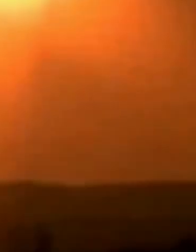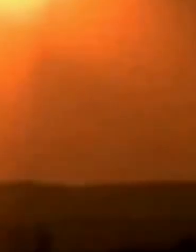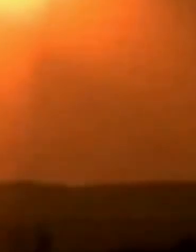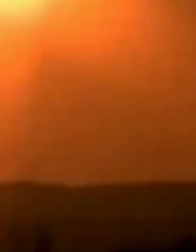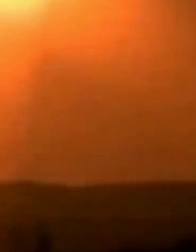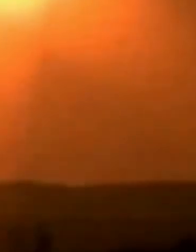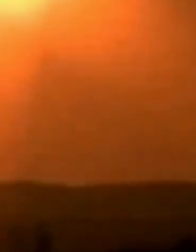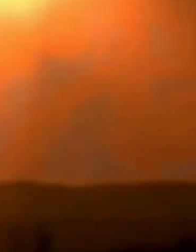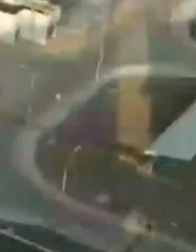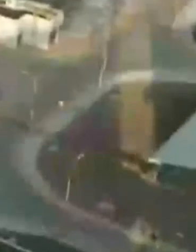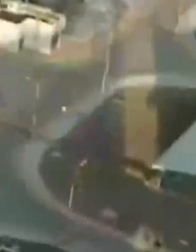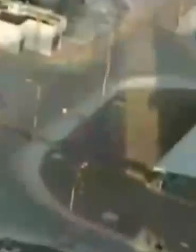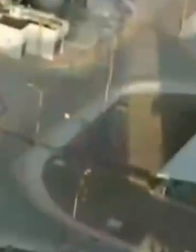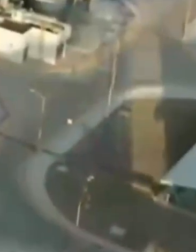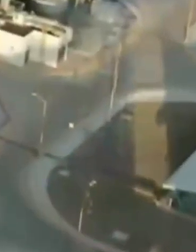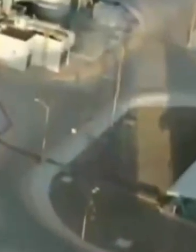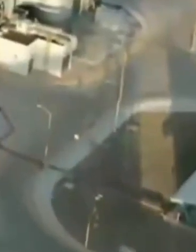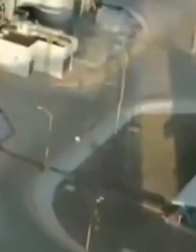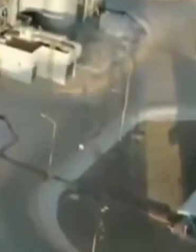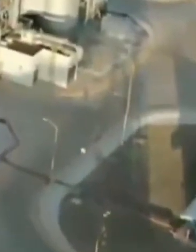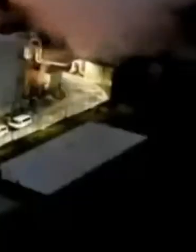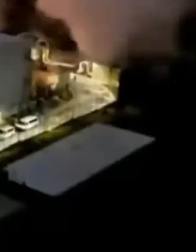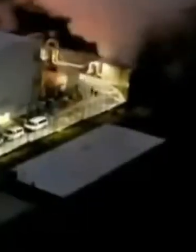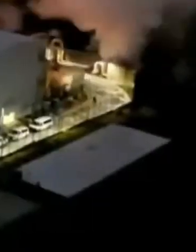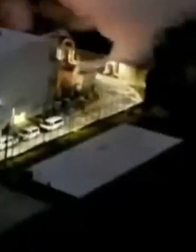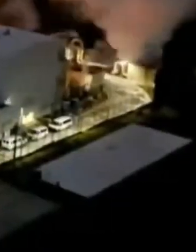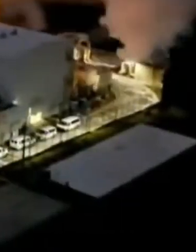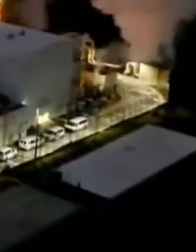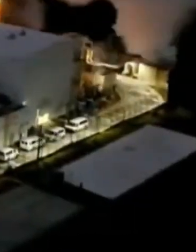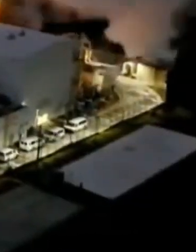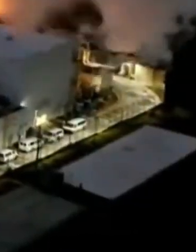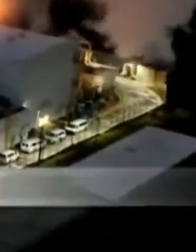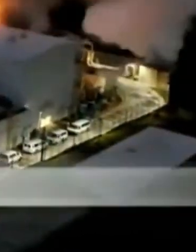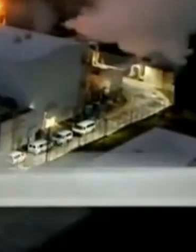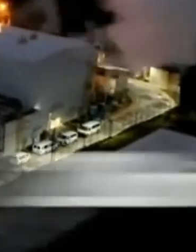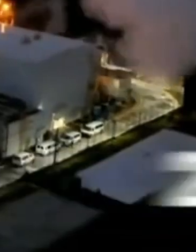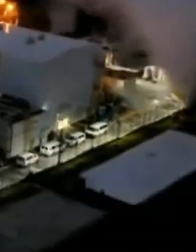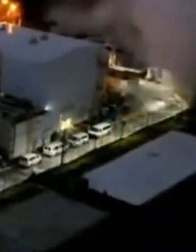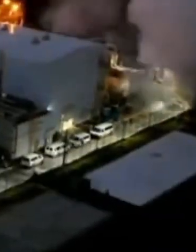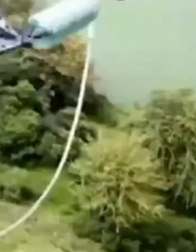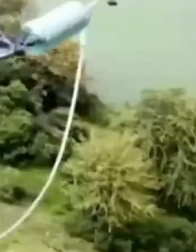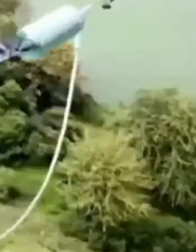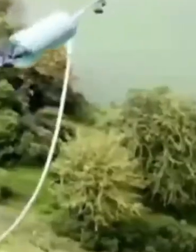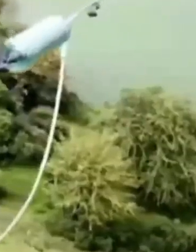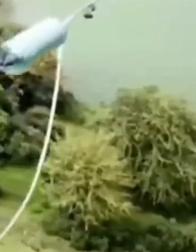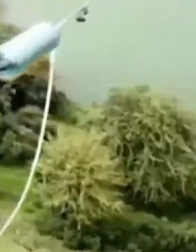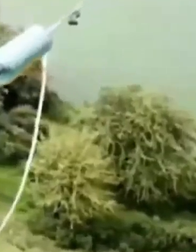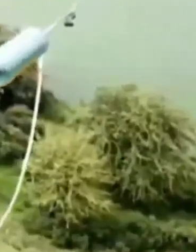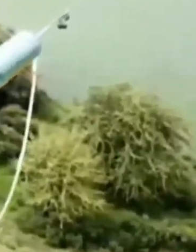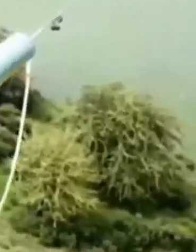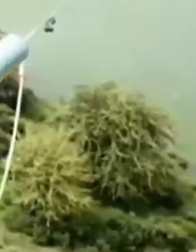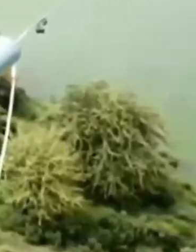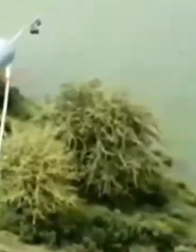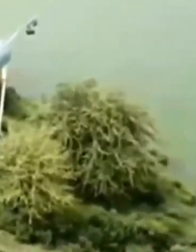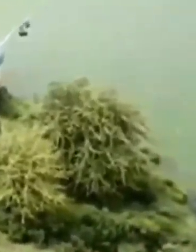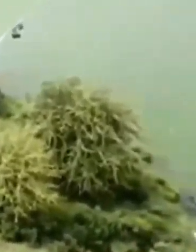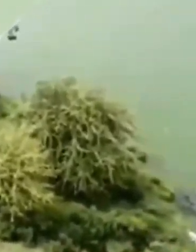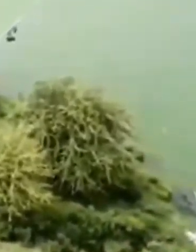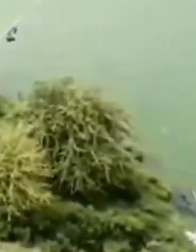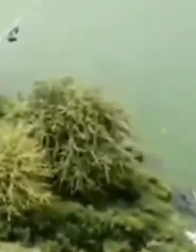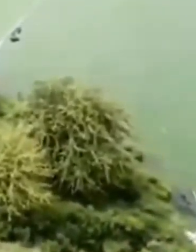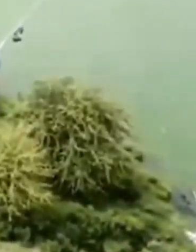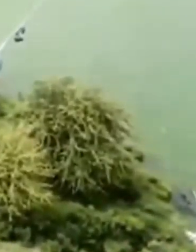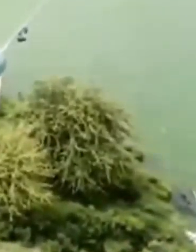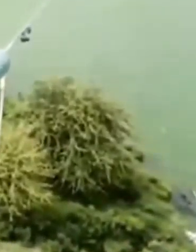inversión histórica de casi 20,000 millones de dólares. El Estado mexicano recuperó la rectoría en el sector eléctrico y concretó el rescate